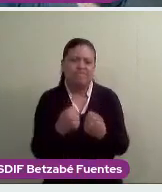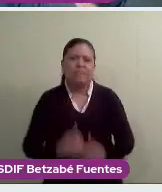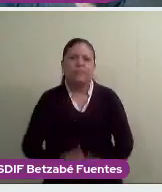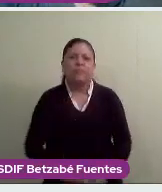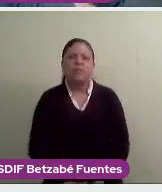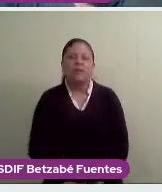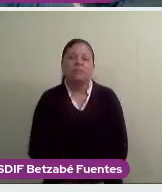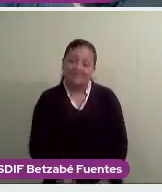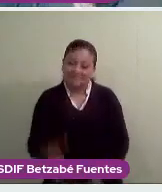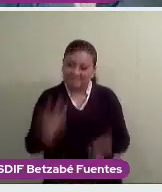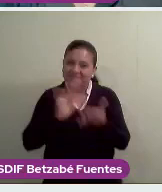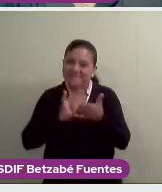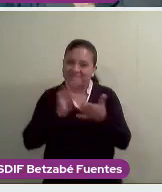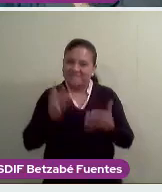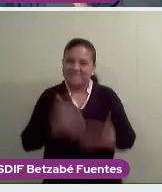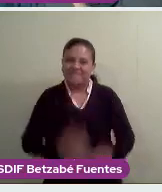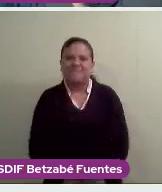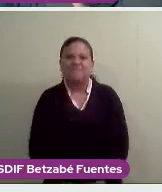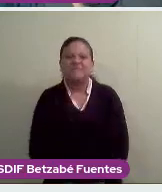Muchas gracias.